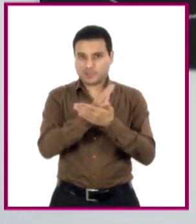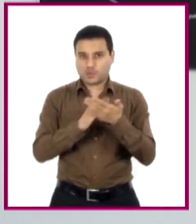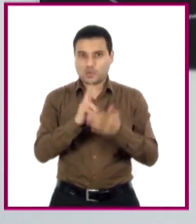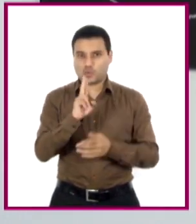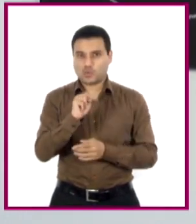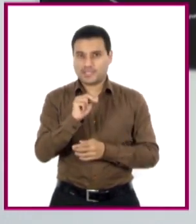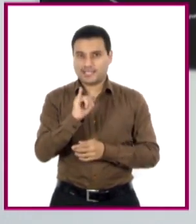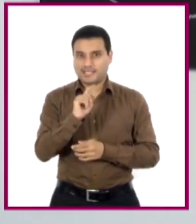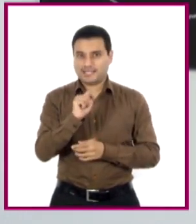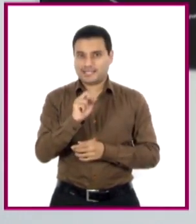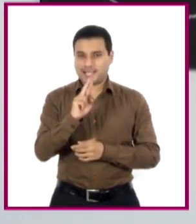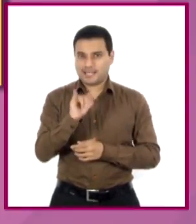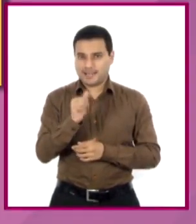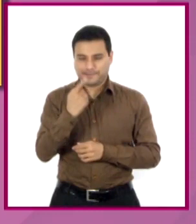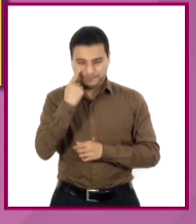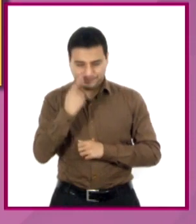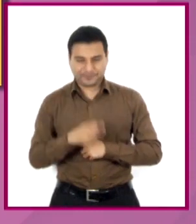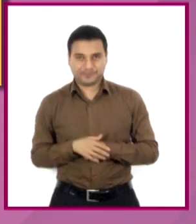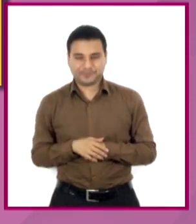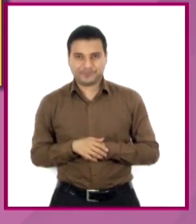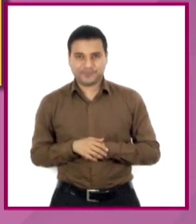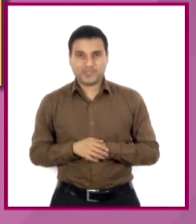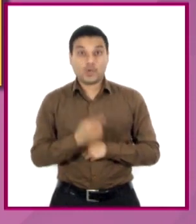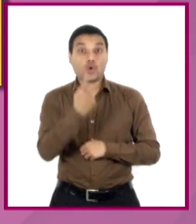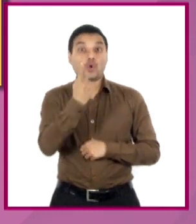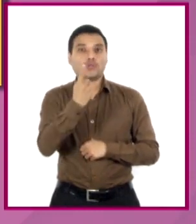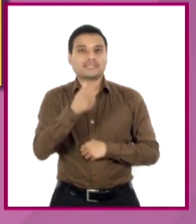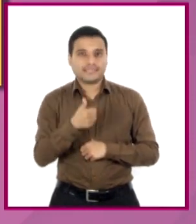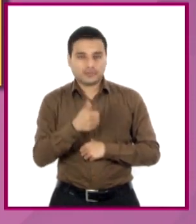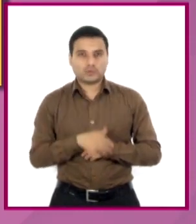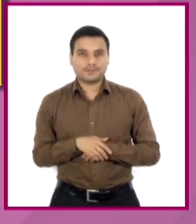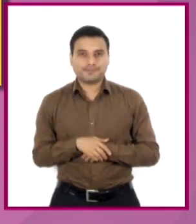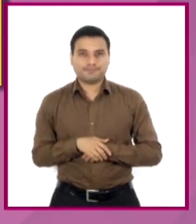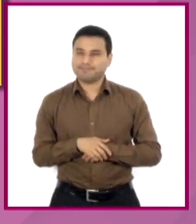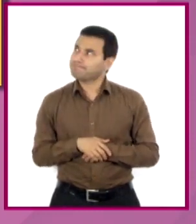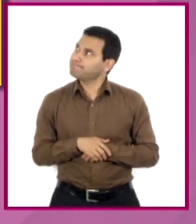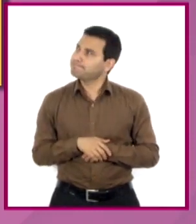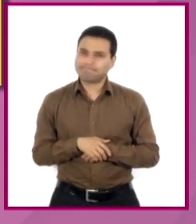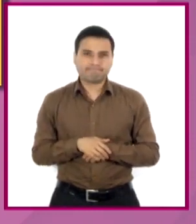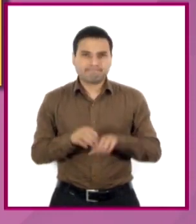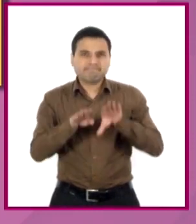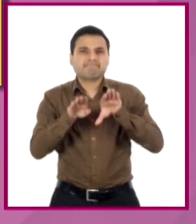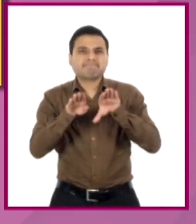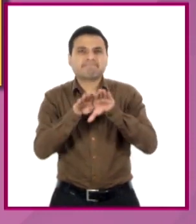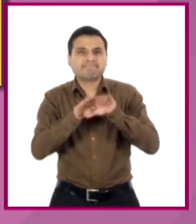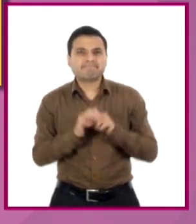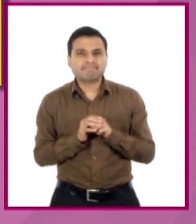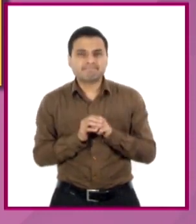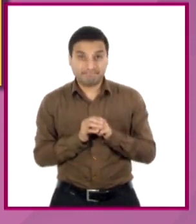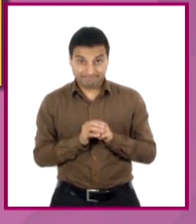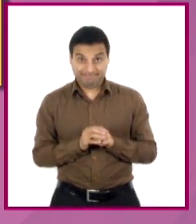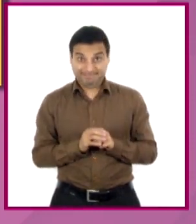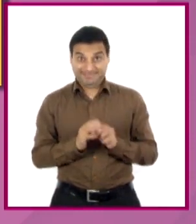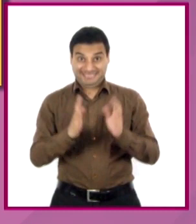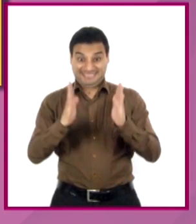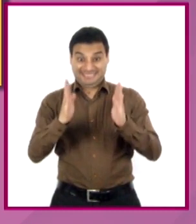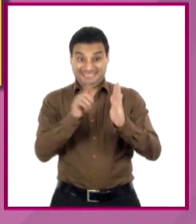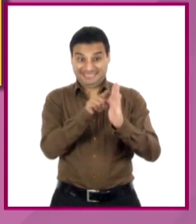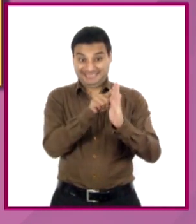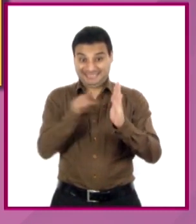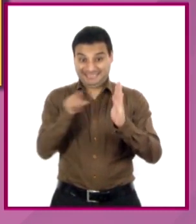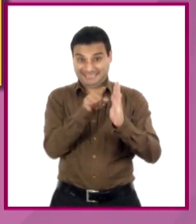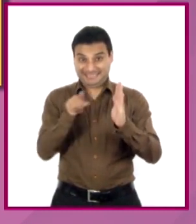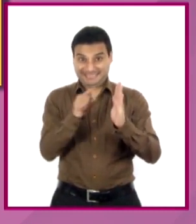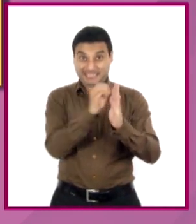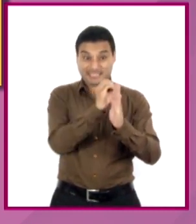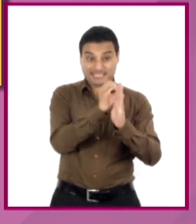recta numérica. Por ejemplo, 1/6. Para ello, tenemos que dividir nuestro primer entero positivo, en